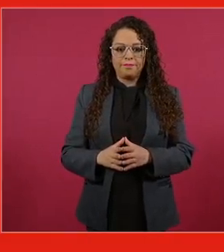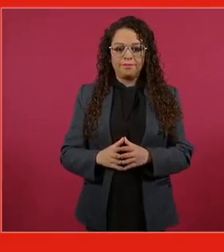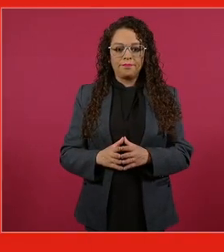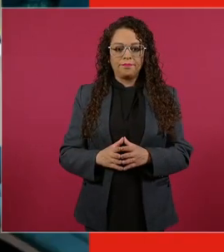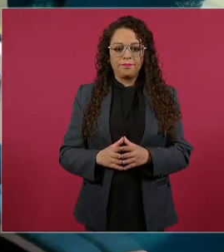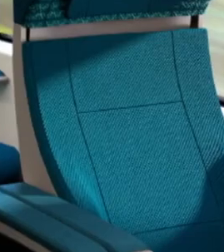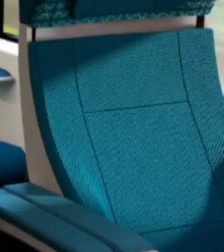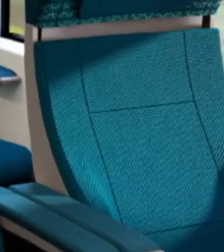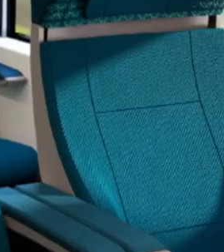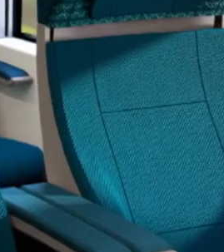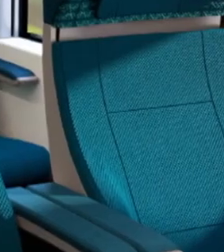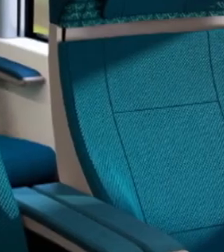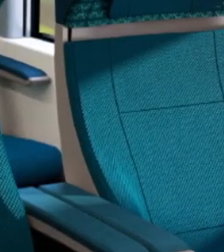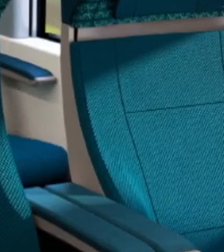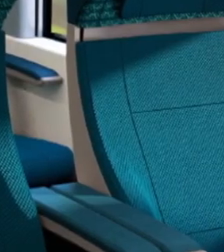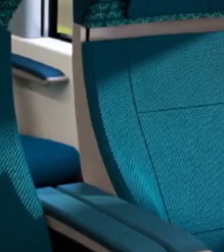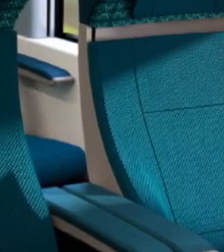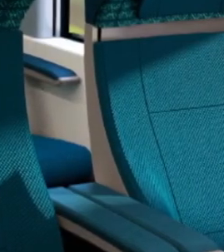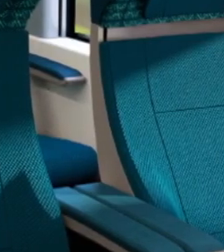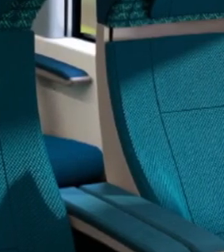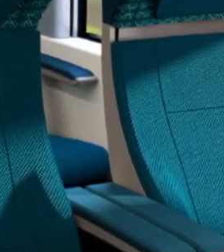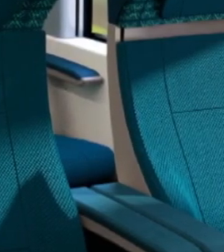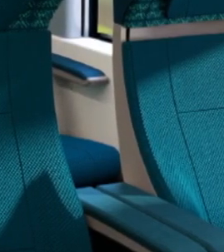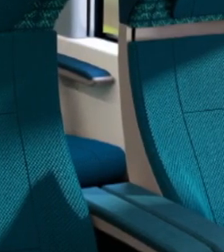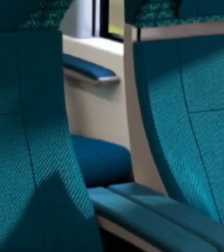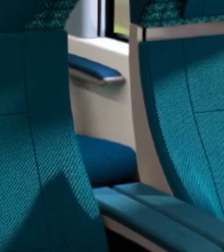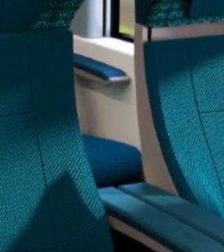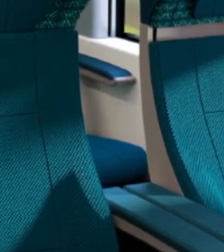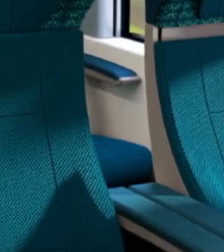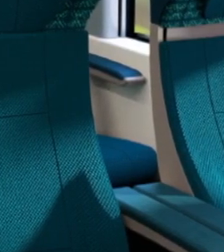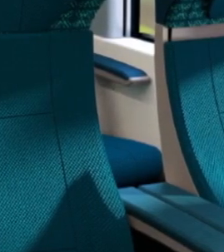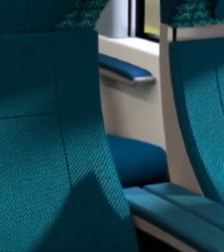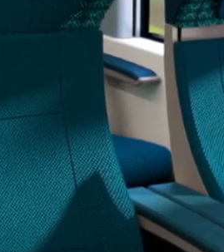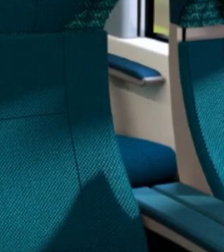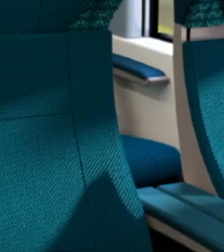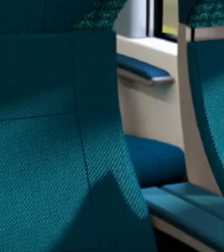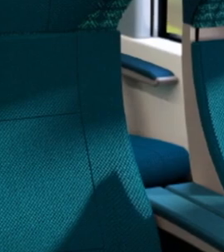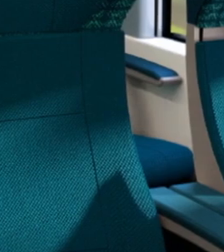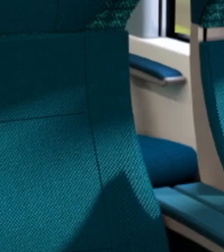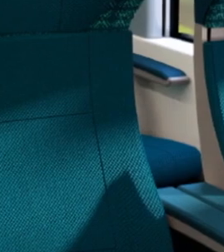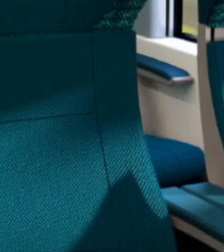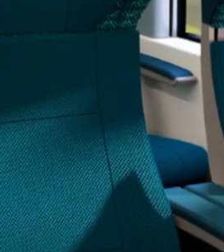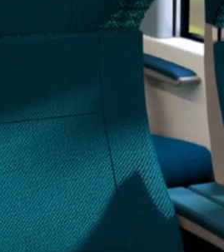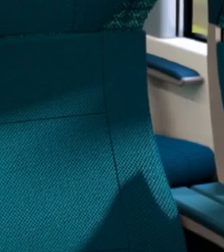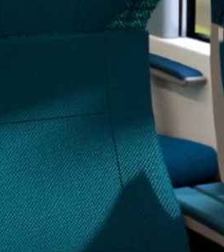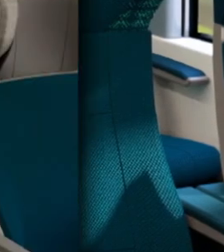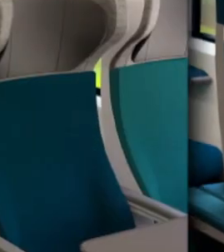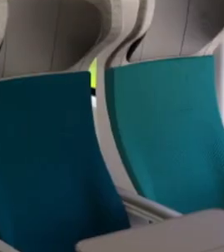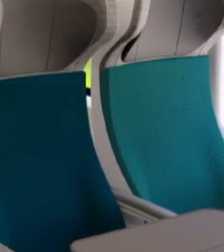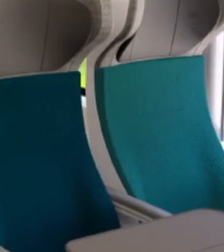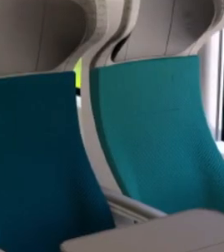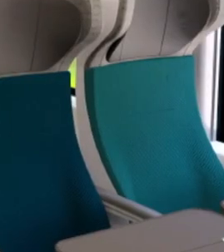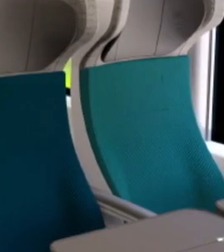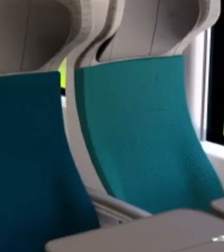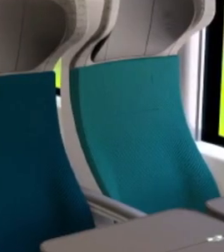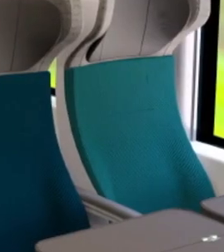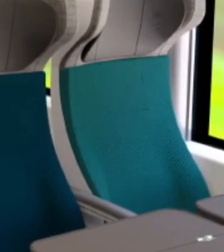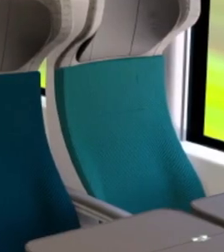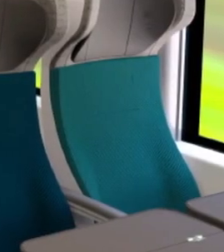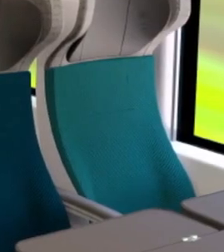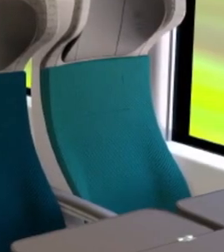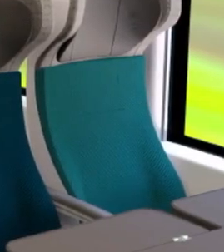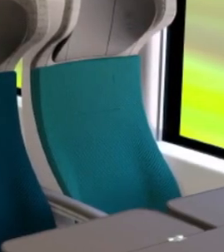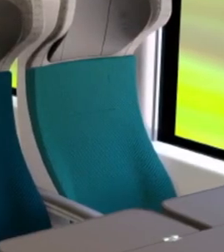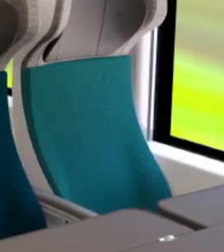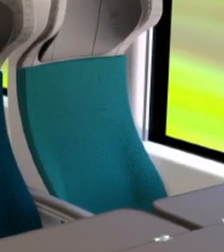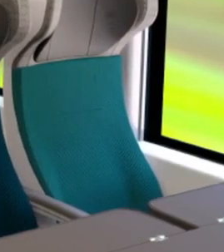se están empezando a producir y serán parte de los 42 trenes, 219 coches que se entregarán para este